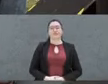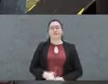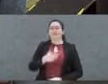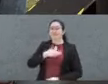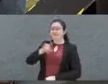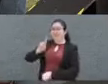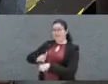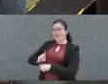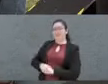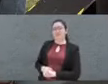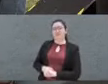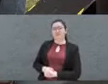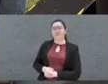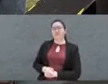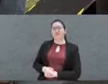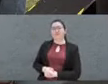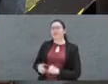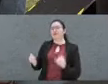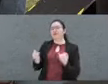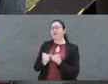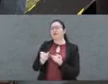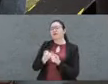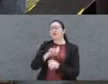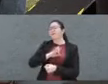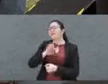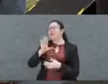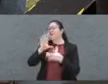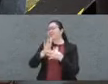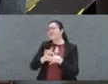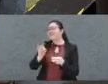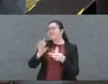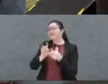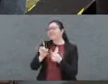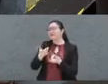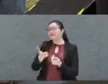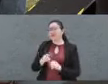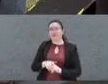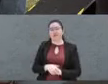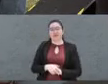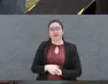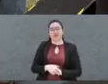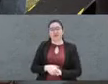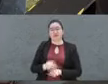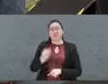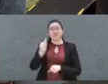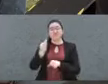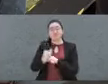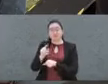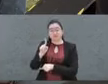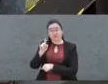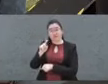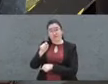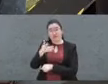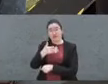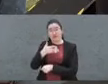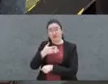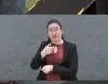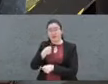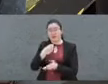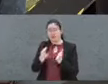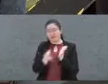Buenos días. Si de inicio nos pueden compartir, por favor, cuáles serían las afectaciones que el agua con estas características, con